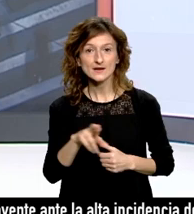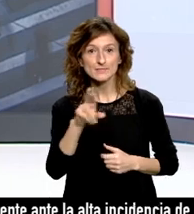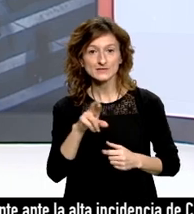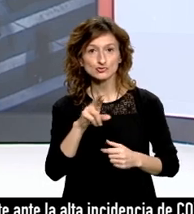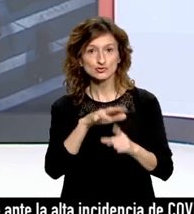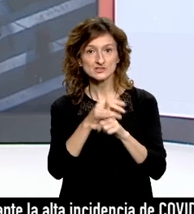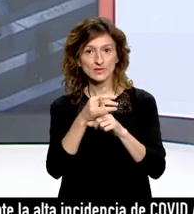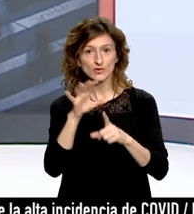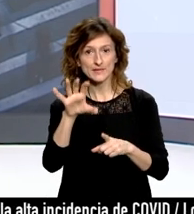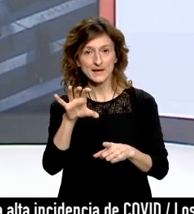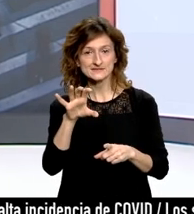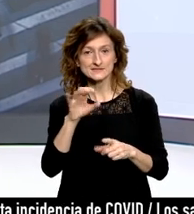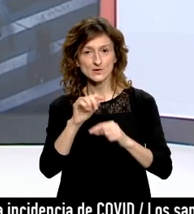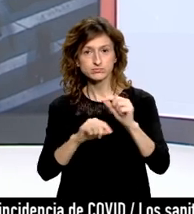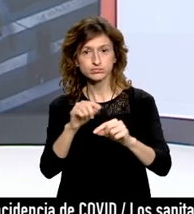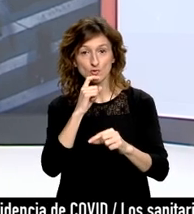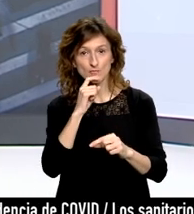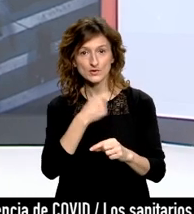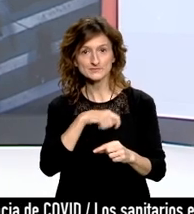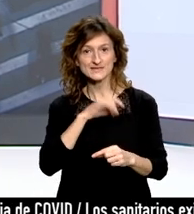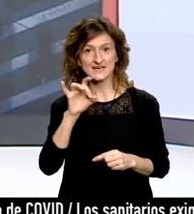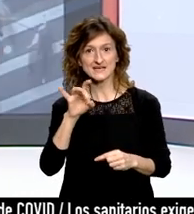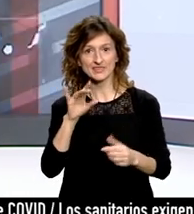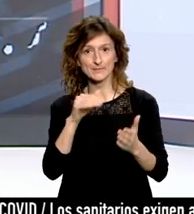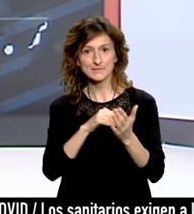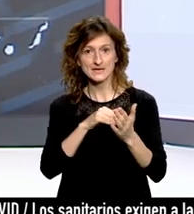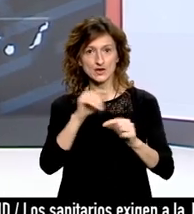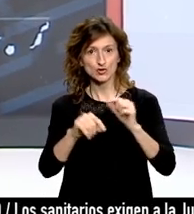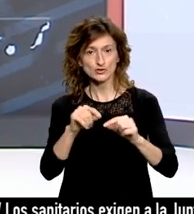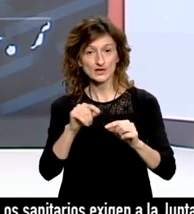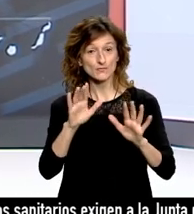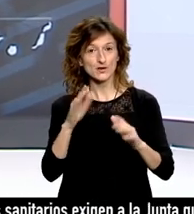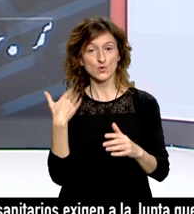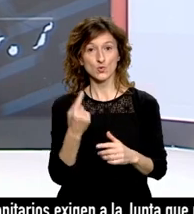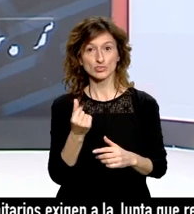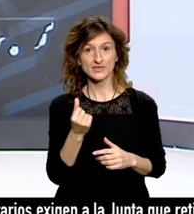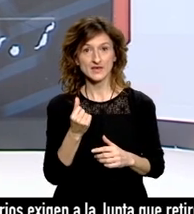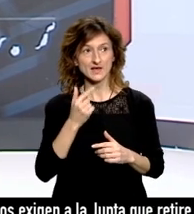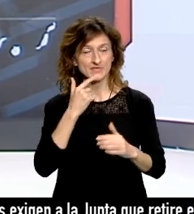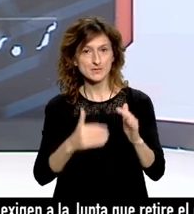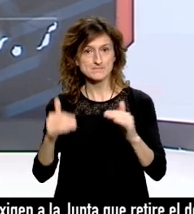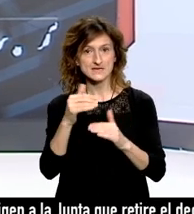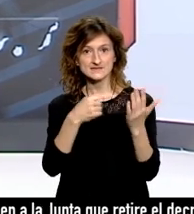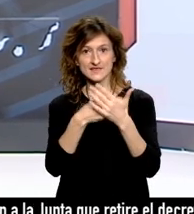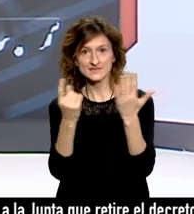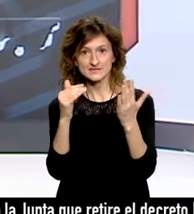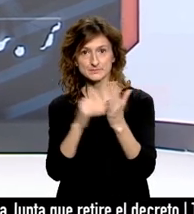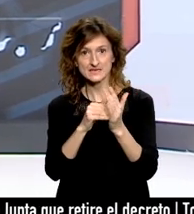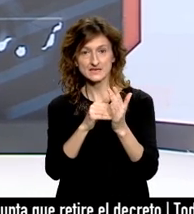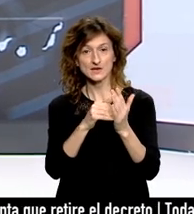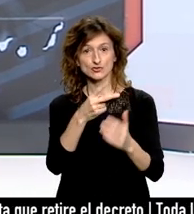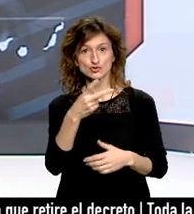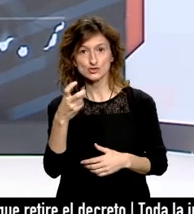de contagios en nuestro país. España ronda los 15.000 contagios, aunque en el último día se han sobrepasado.